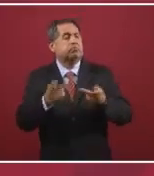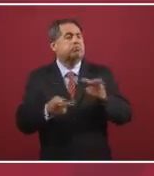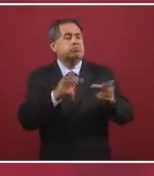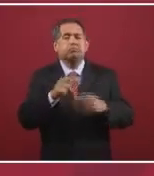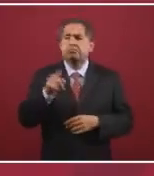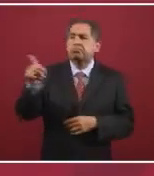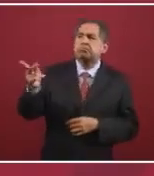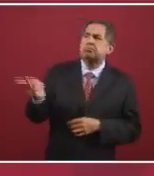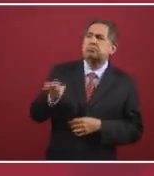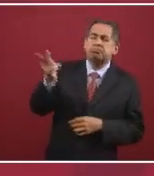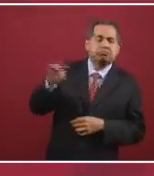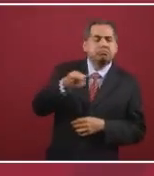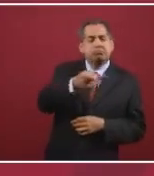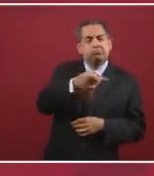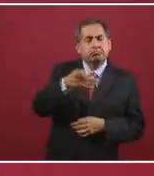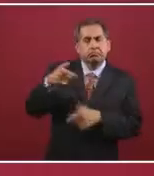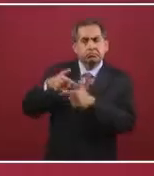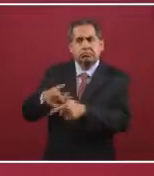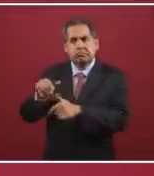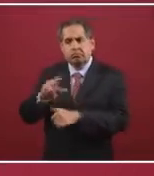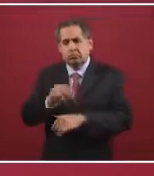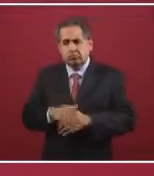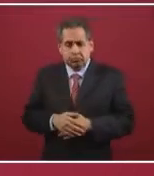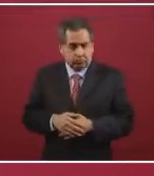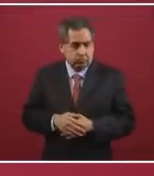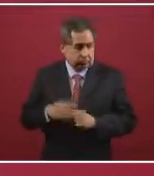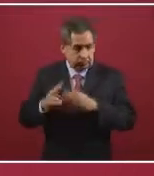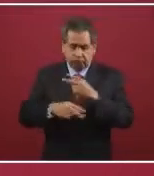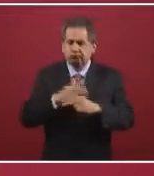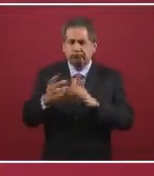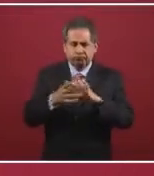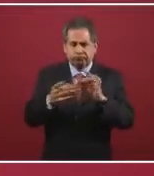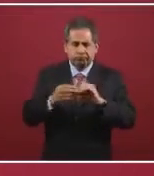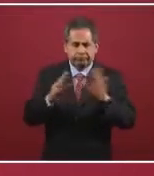ocasión: vamos a resolver el problema